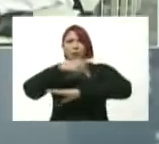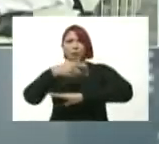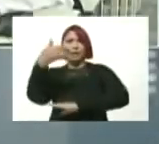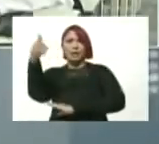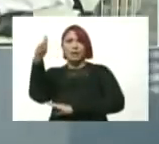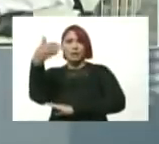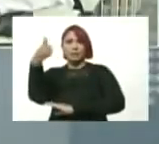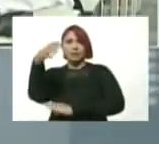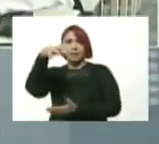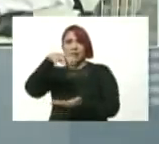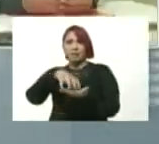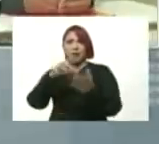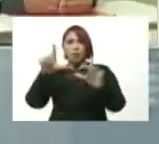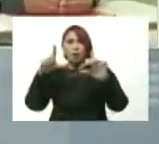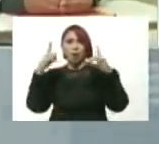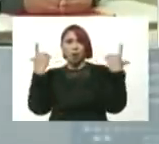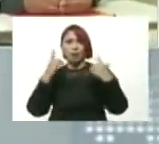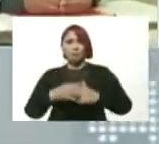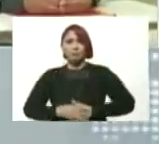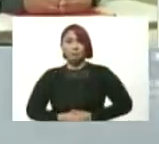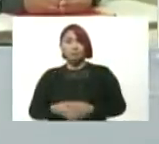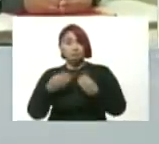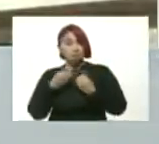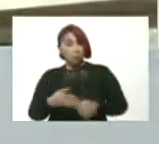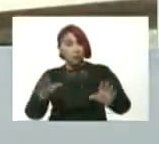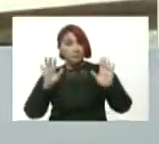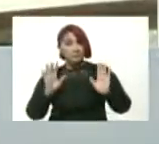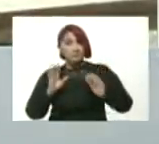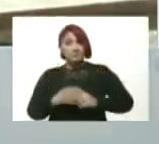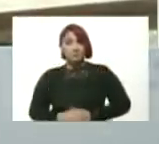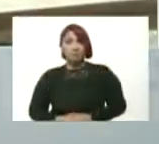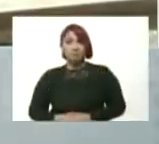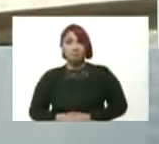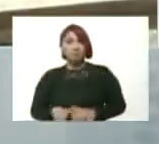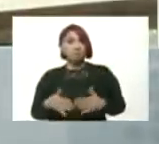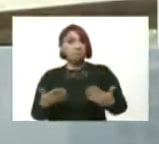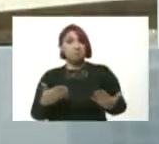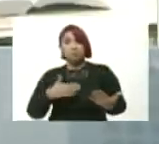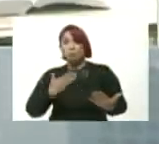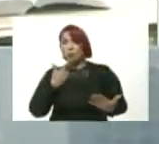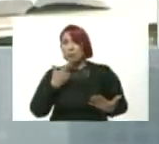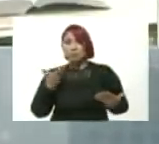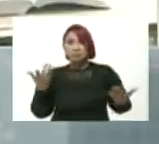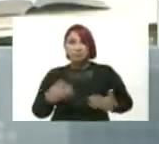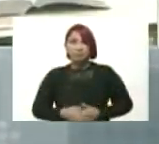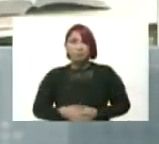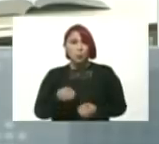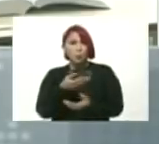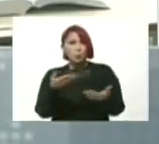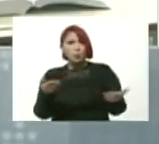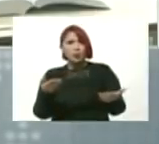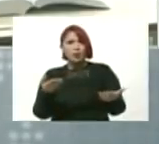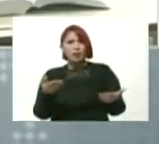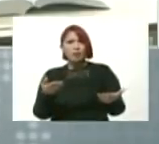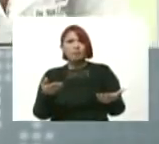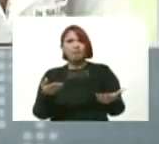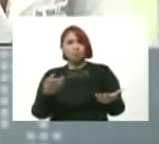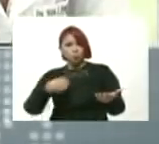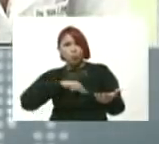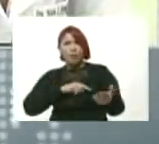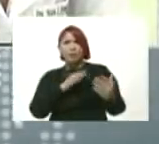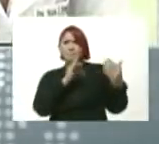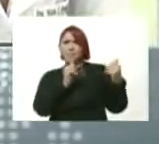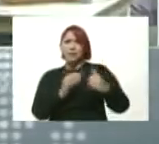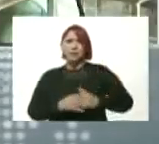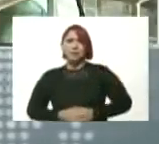estado de la guaira bueno que les puedo decir ustedes son nuestra esperanza ustedes son la